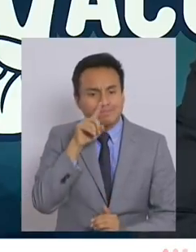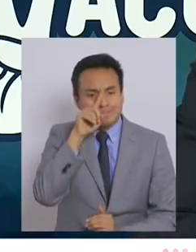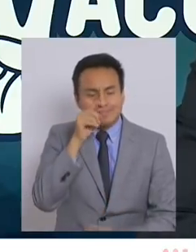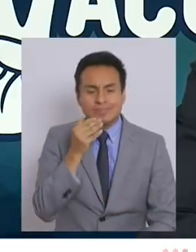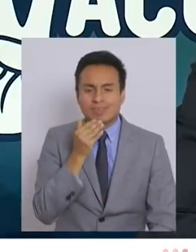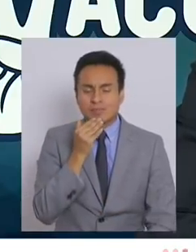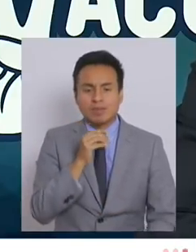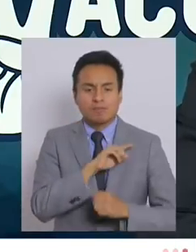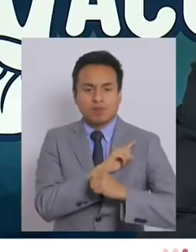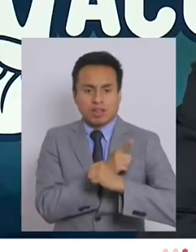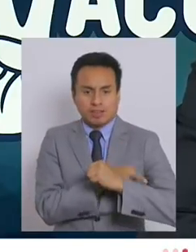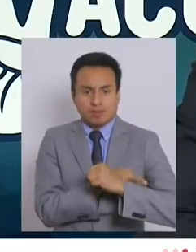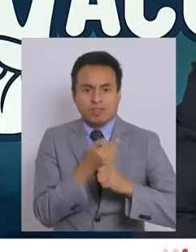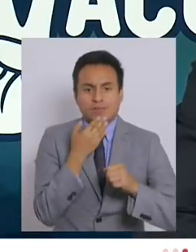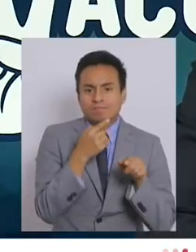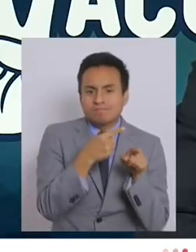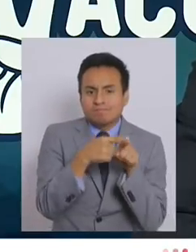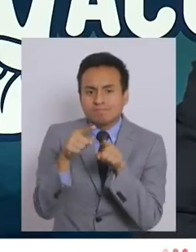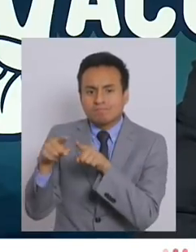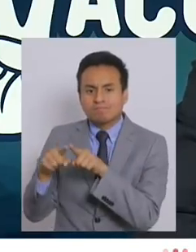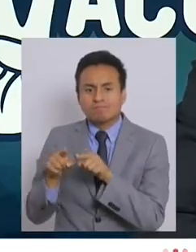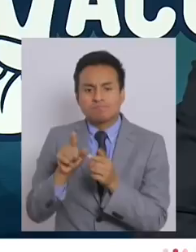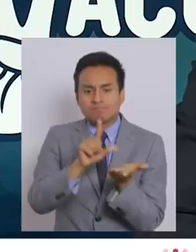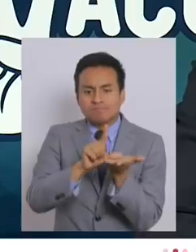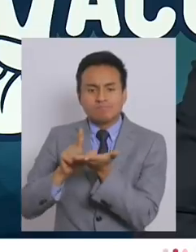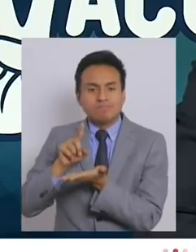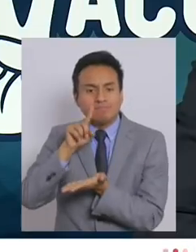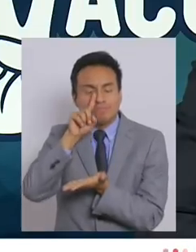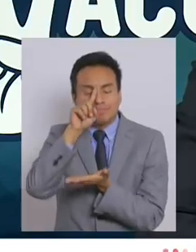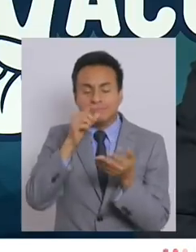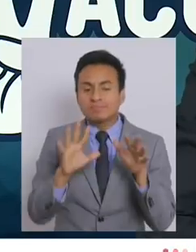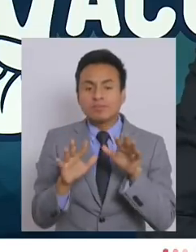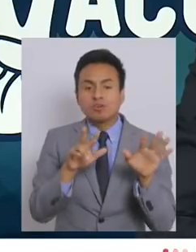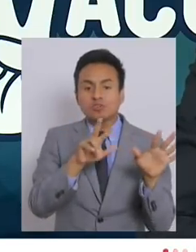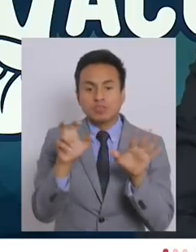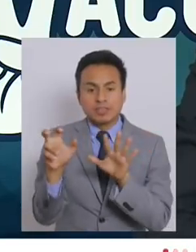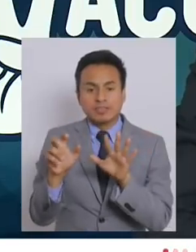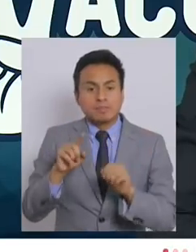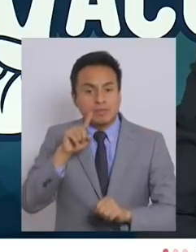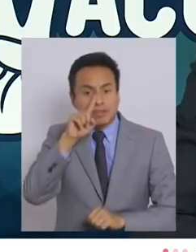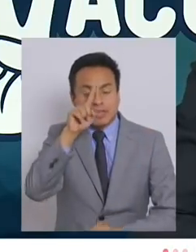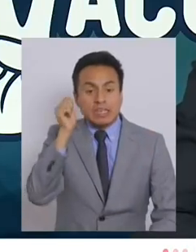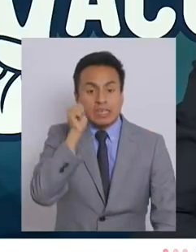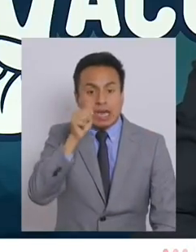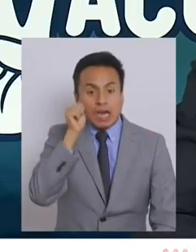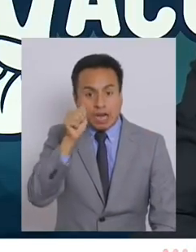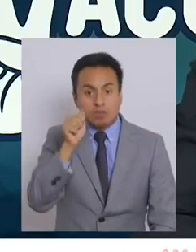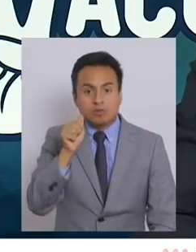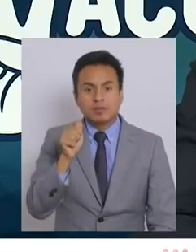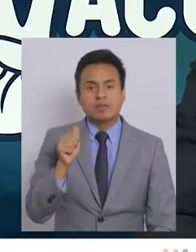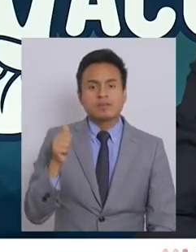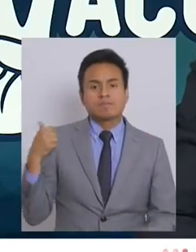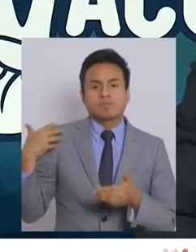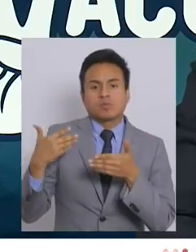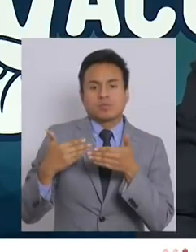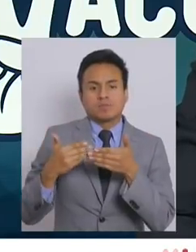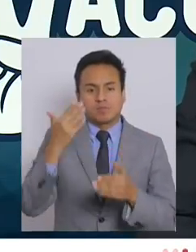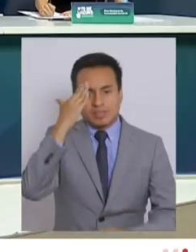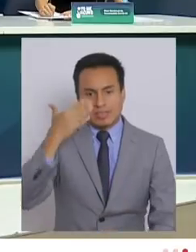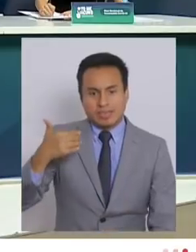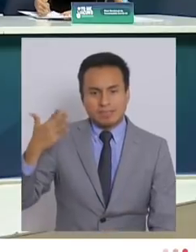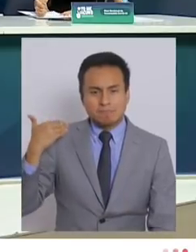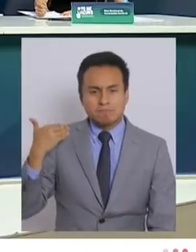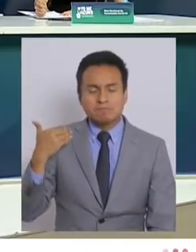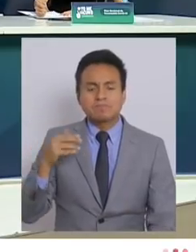hemos fortalecido y hemos diversificado la toma de muestra estamos tomando alrededor de 800 pcr diarios pero en los últimos días hemos